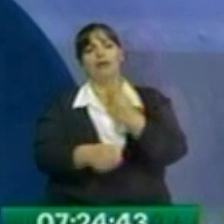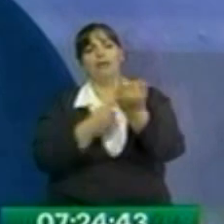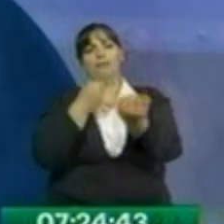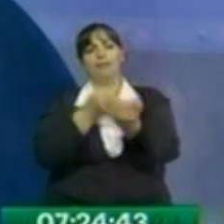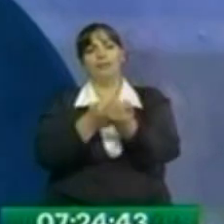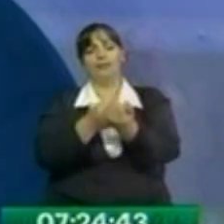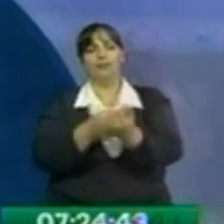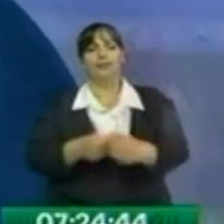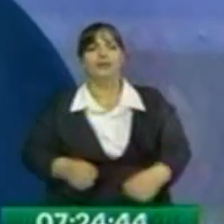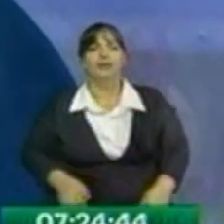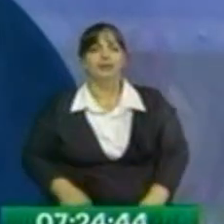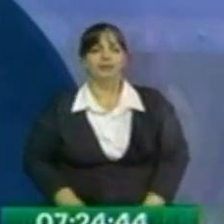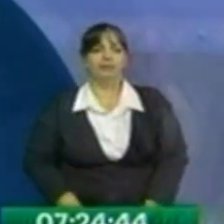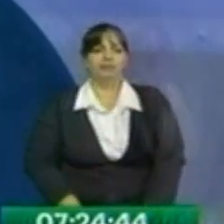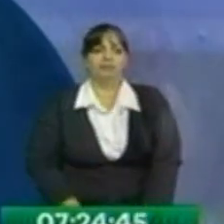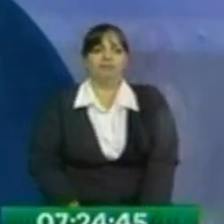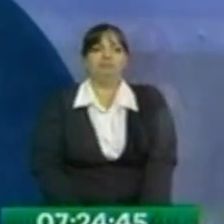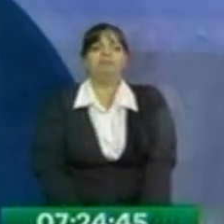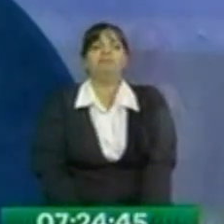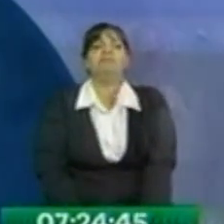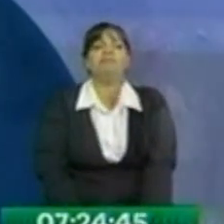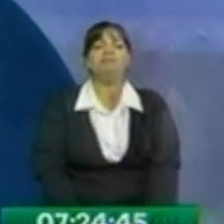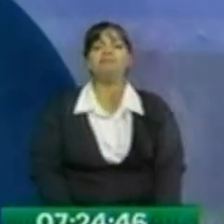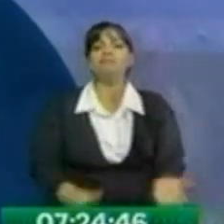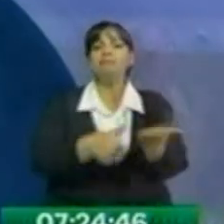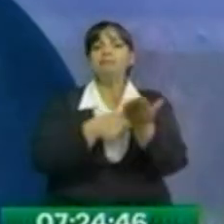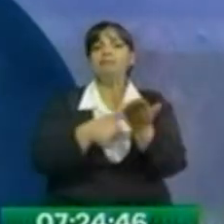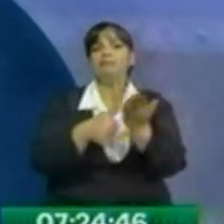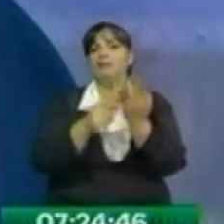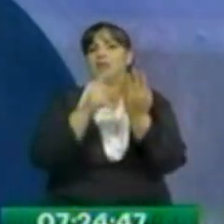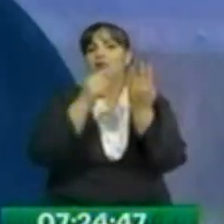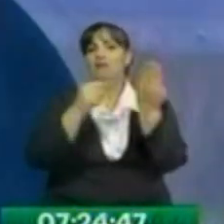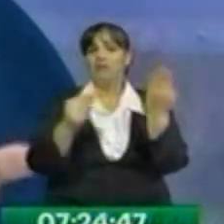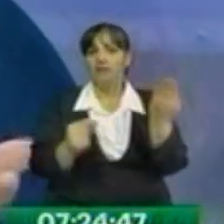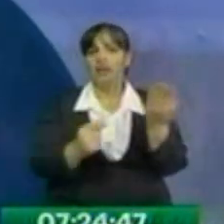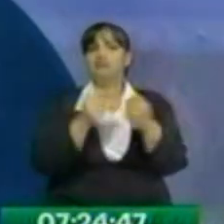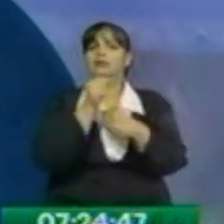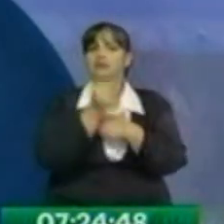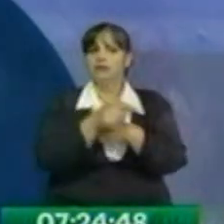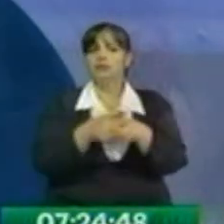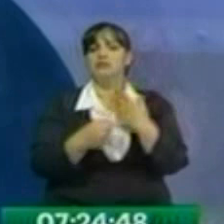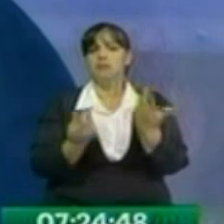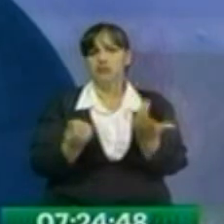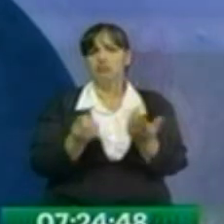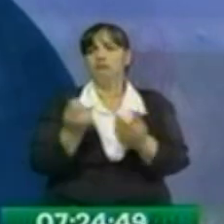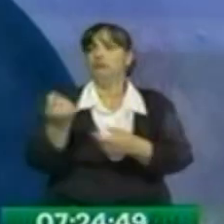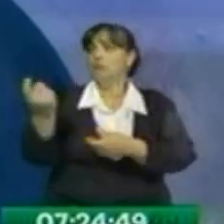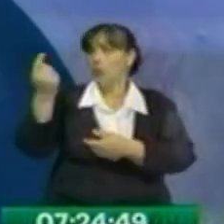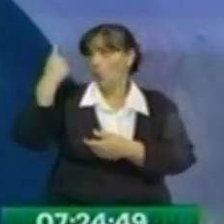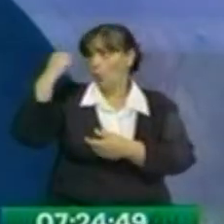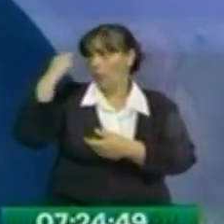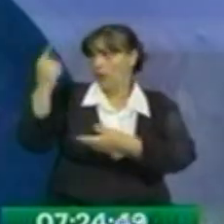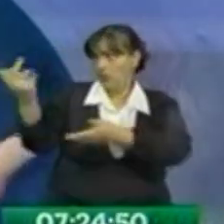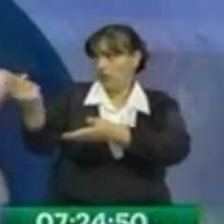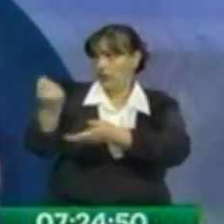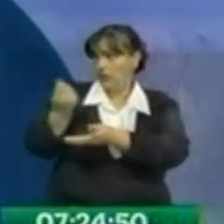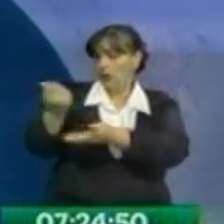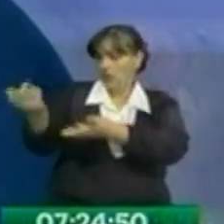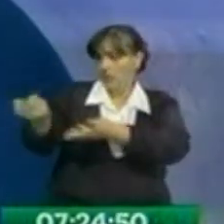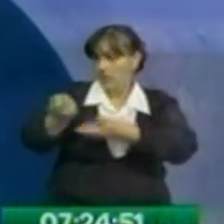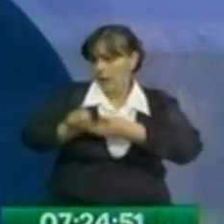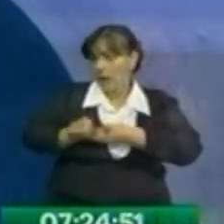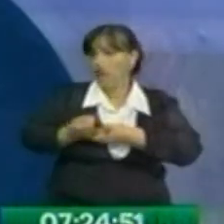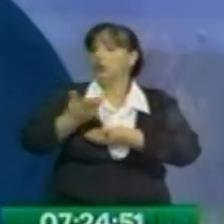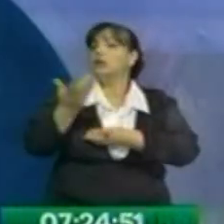está el Ministerio de Finanzas atento a hacer esas transferencias a todos los núcleos para que